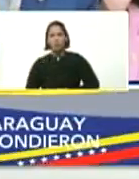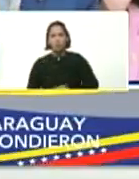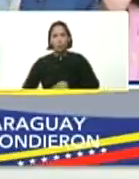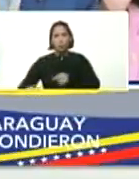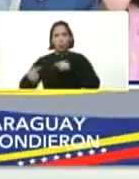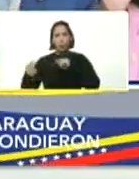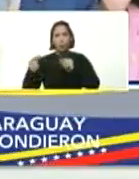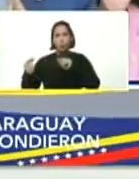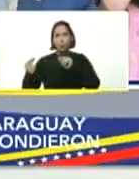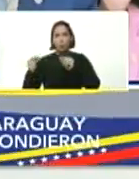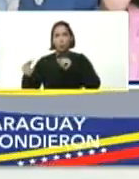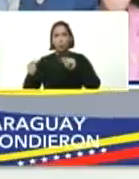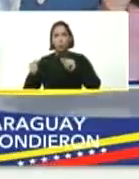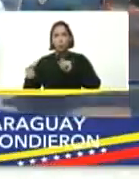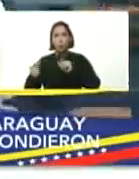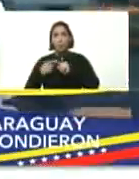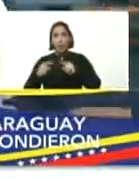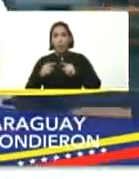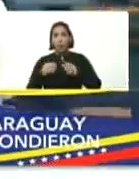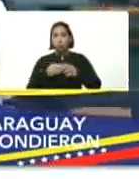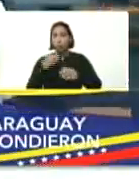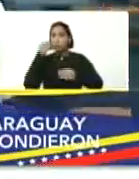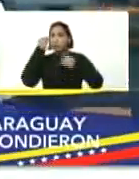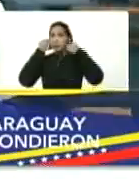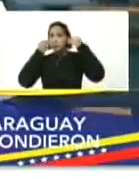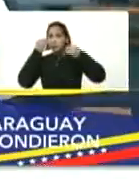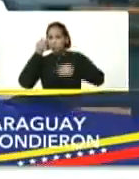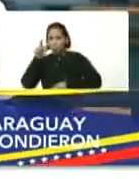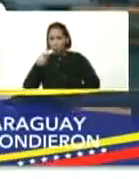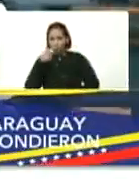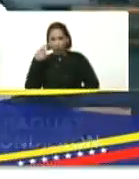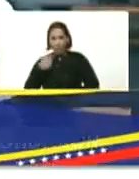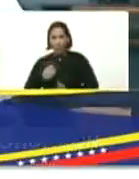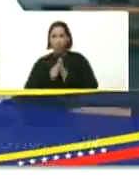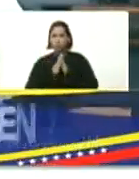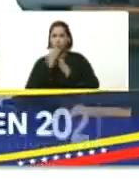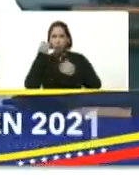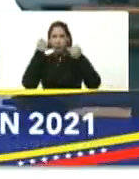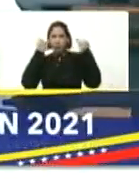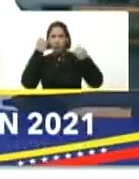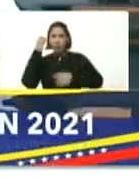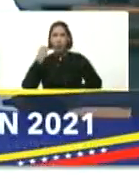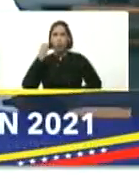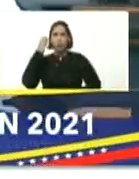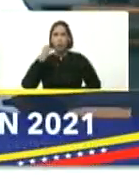debate. Ignacio Ramonet, para que lo vaya organizando el señor Ignacio Ramonet, intelectual europeo.